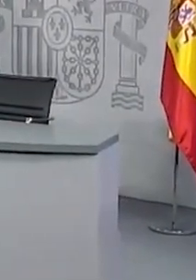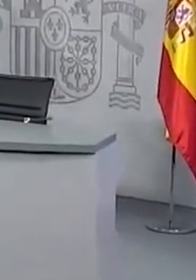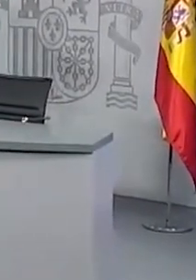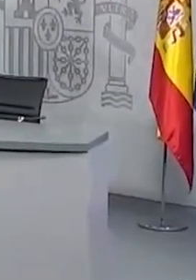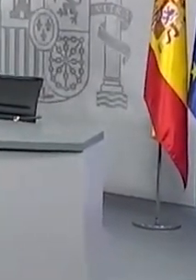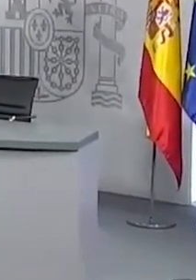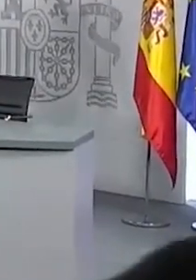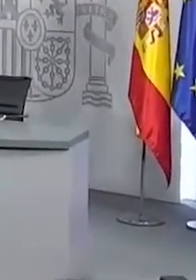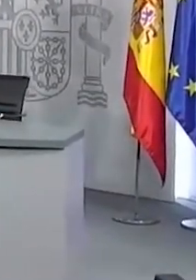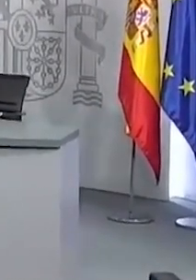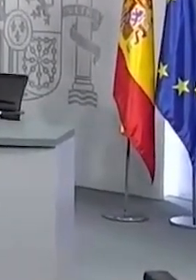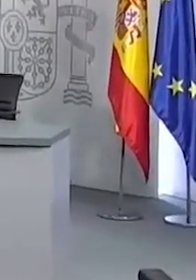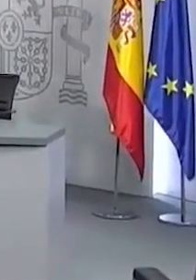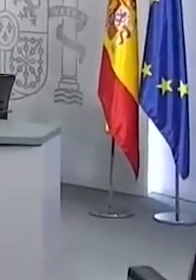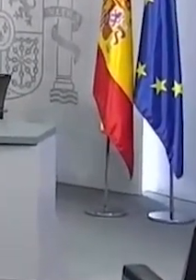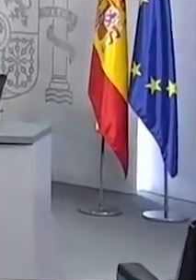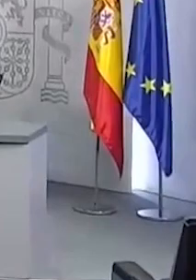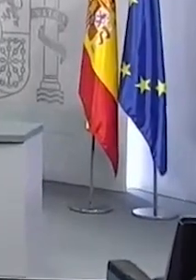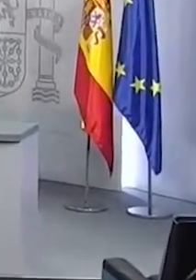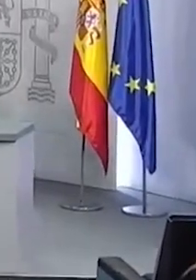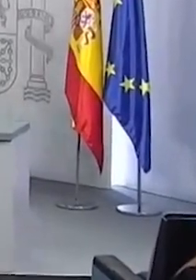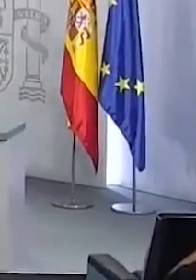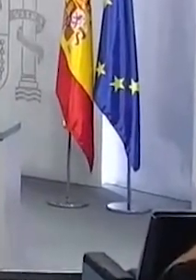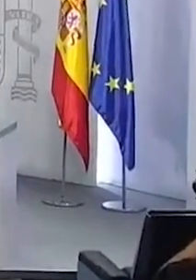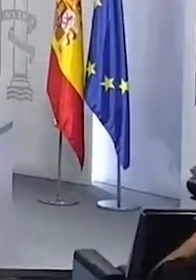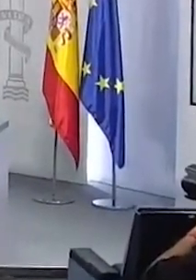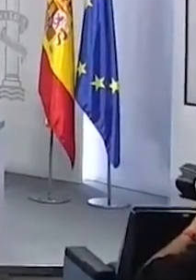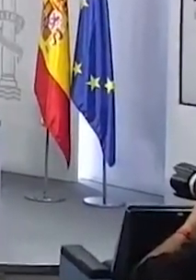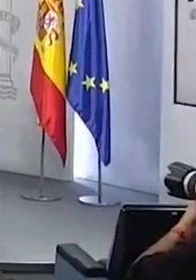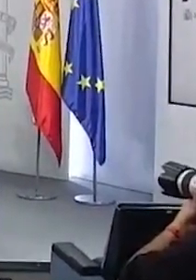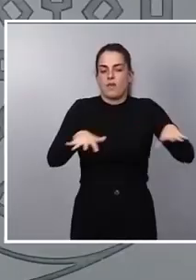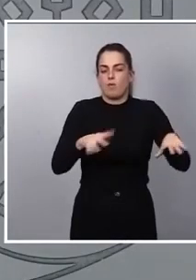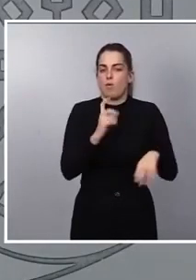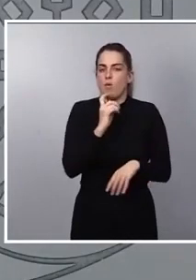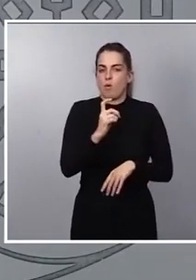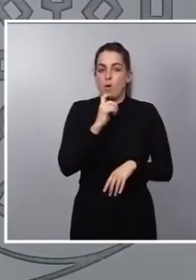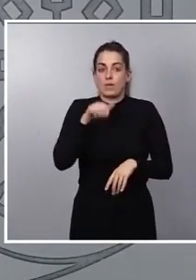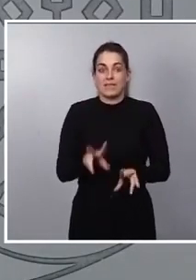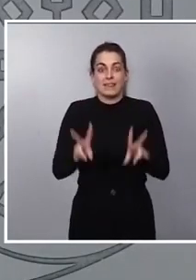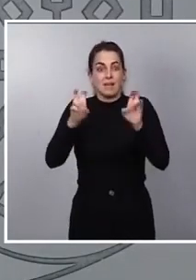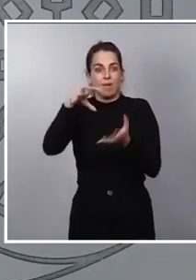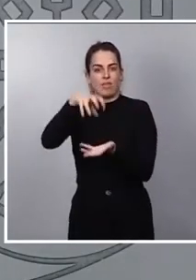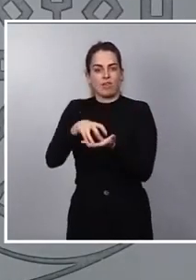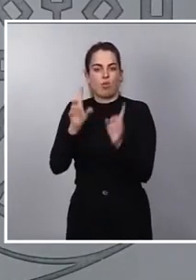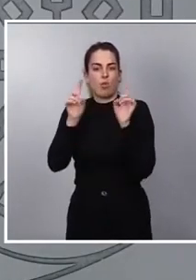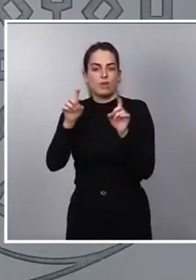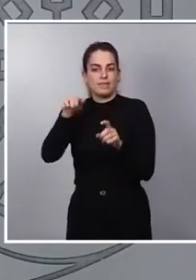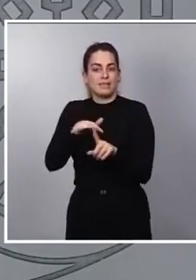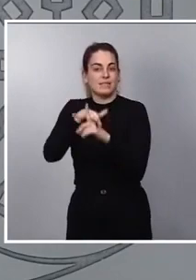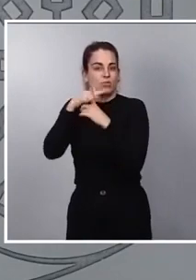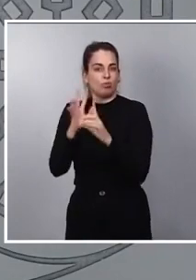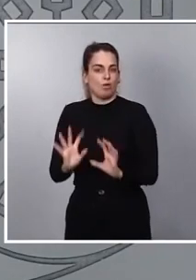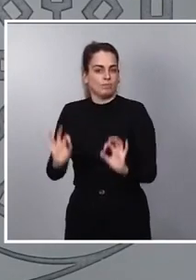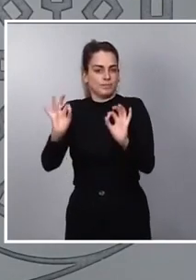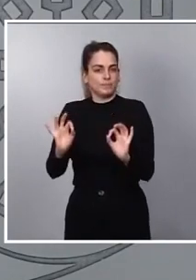consejo interterritorial de salud la sectorial de salud la sectorial de educación y la conferencia general de política universitaria en el